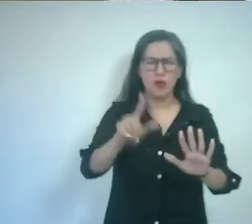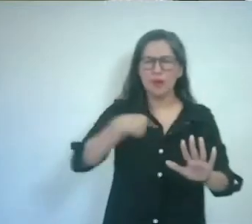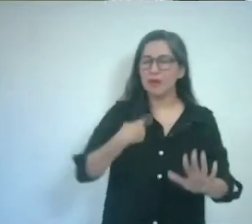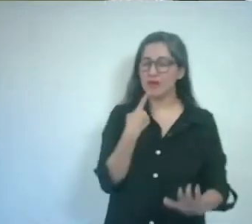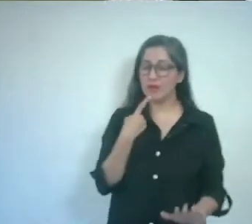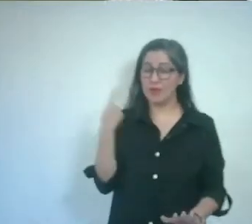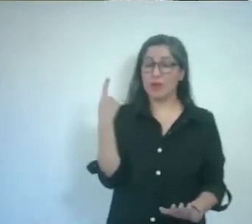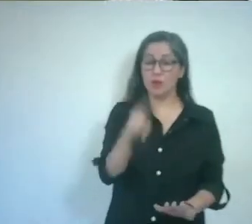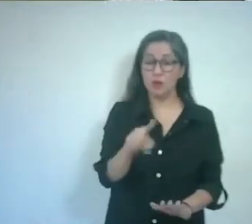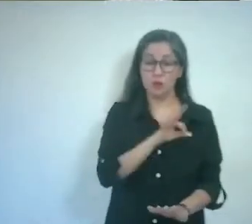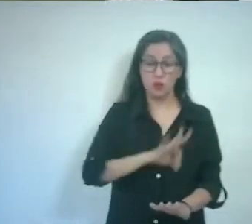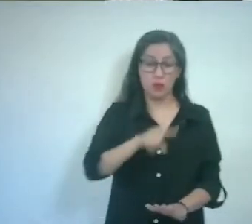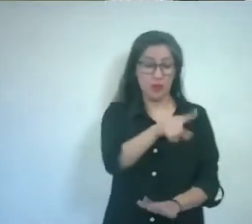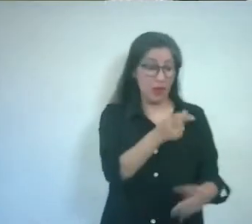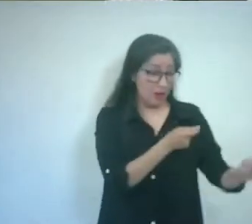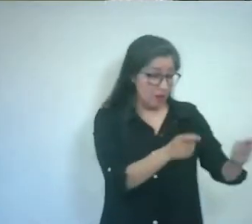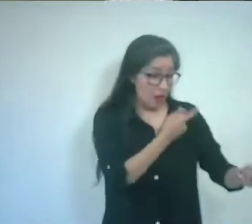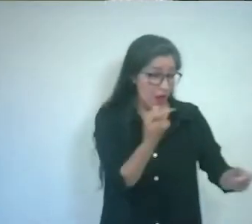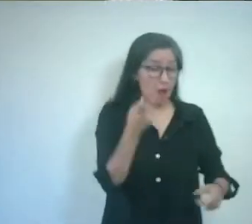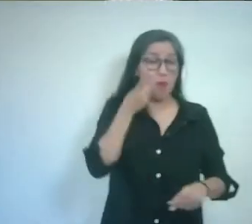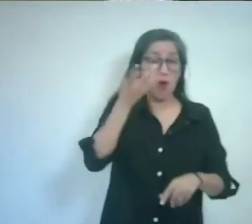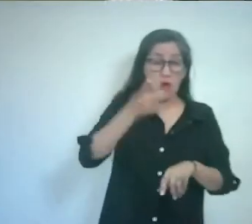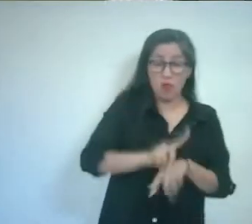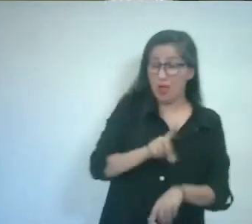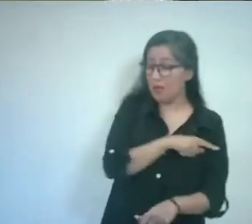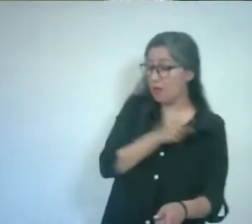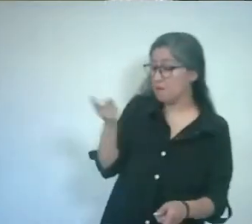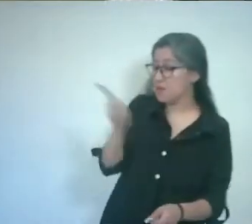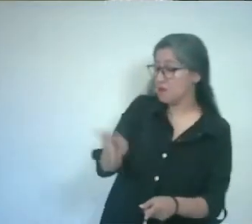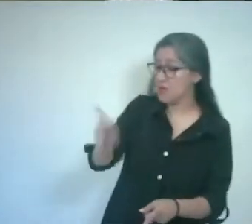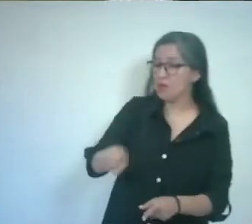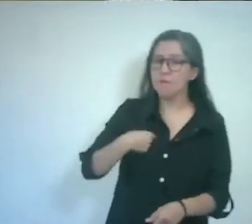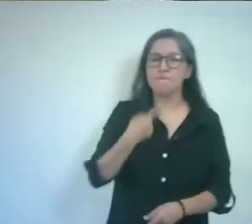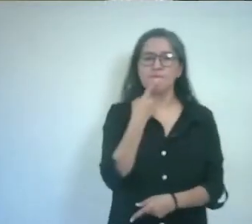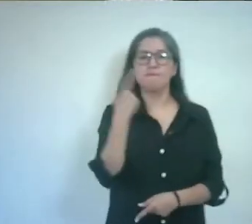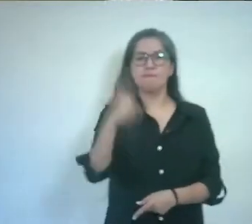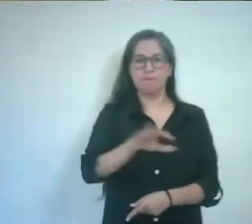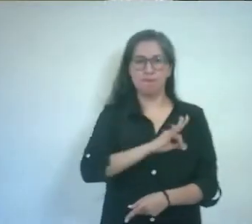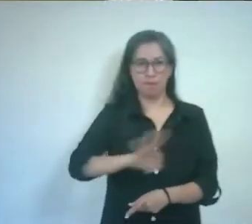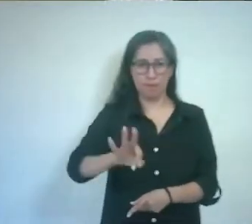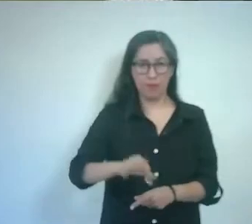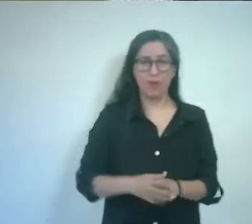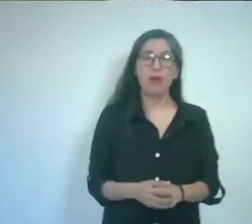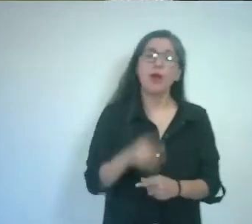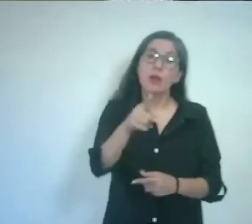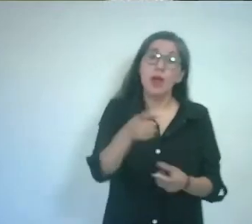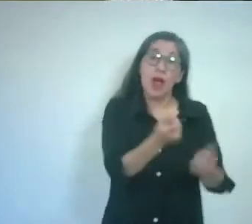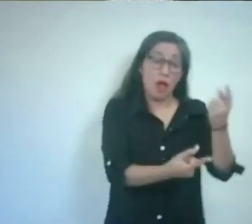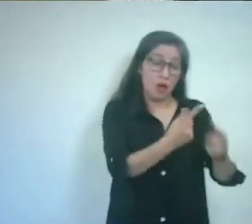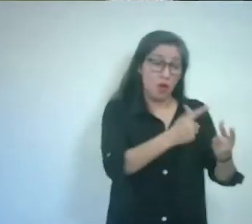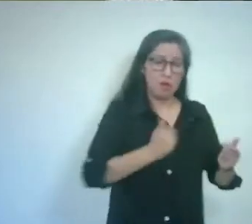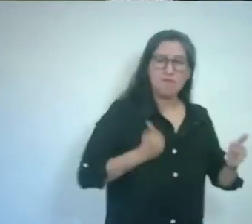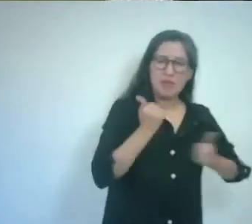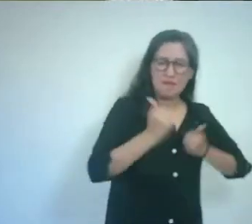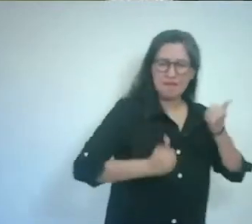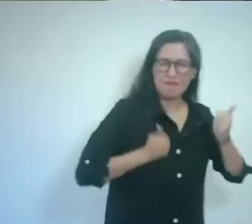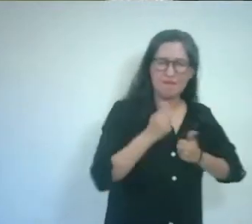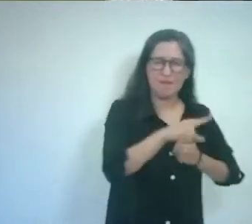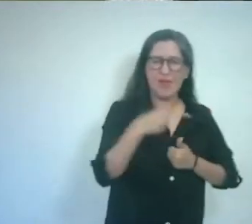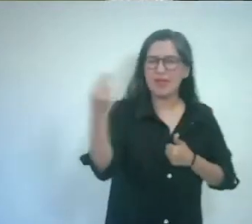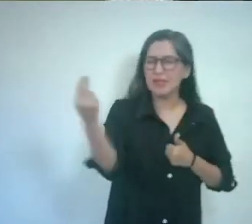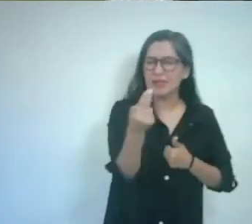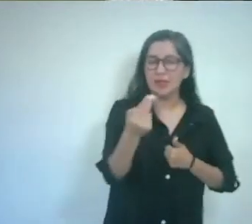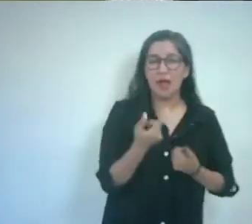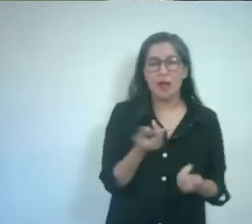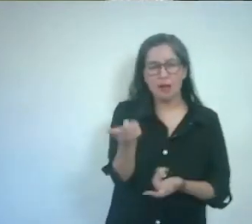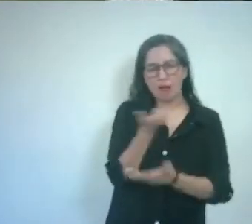o suponen que son dueños de la voluntad y conciencia de las personas. Aquellos que se aprovechan de la necesidad de las personas y con